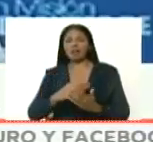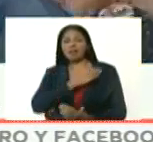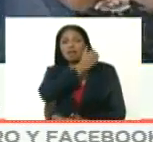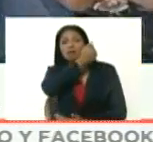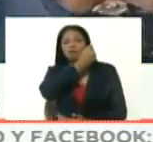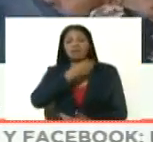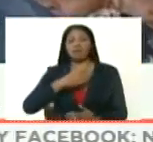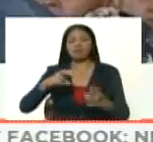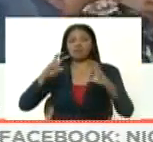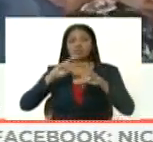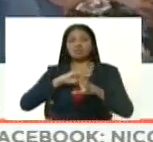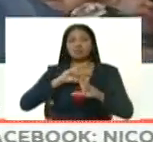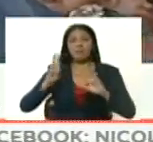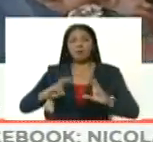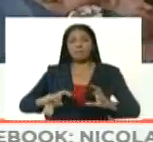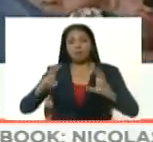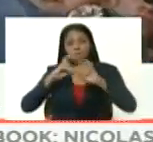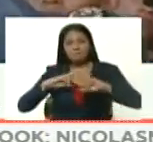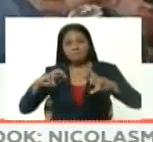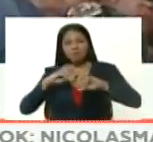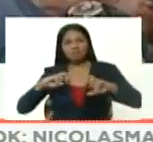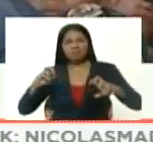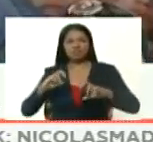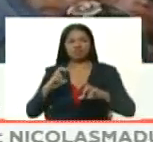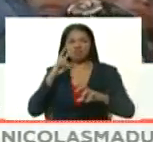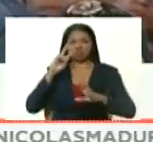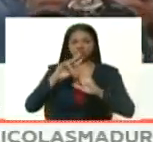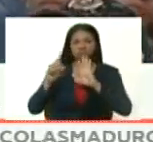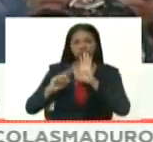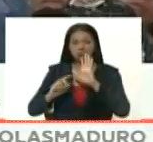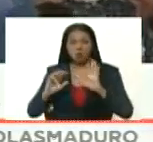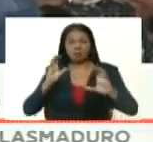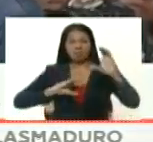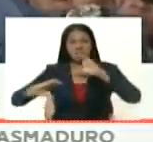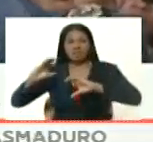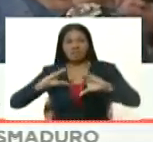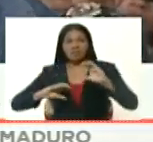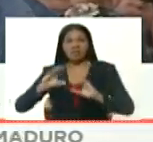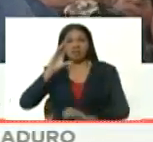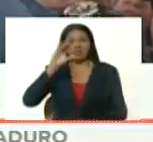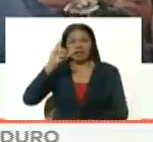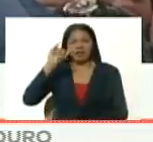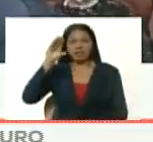de Investigaciones Científicas, Penales y Criminalísticas, el CICPC.